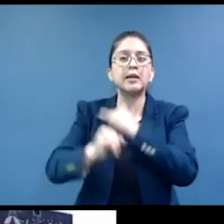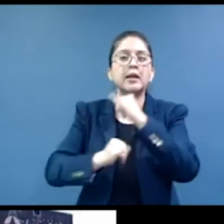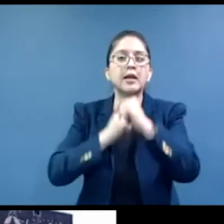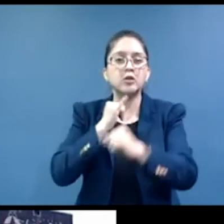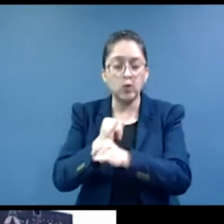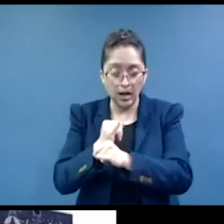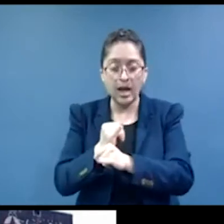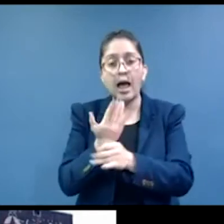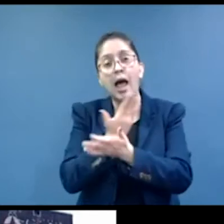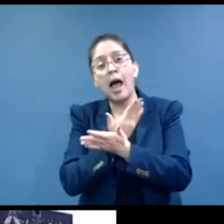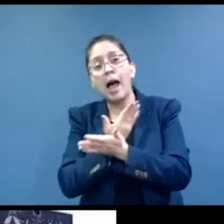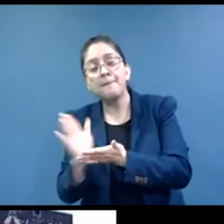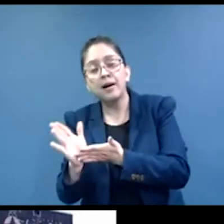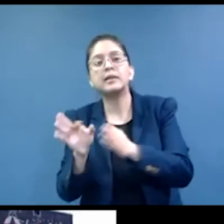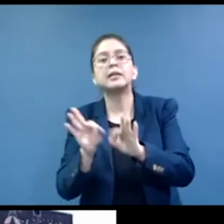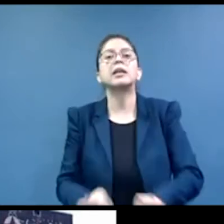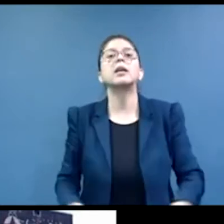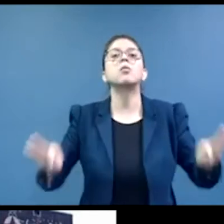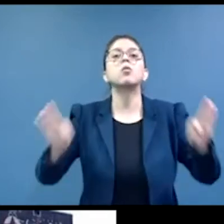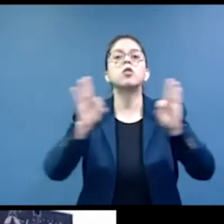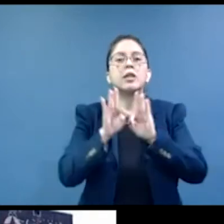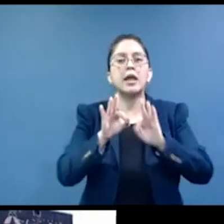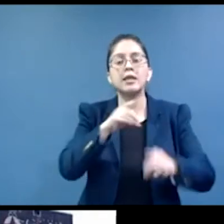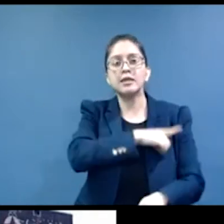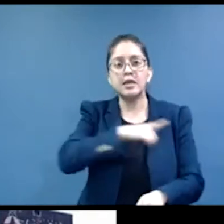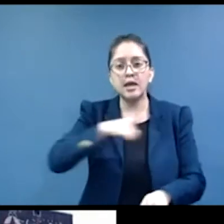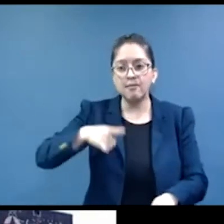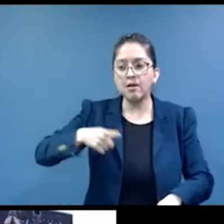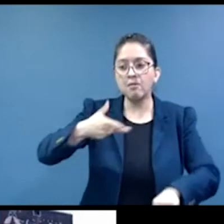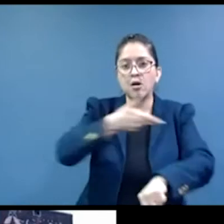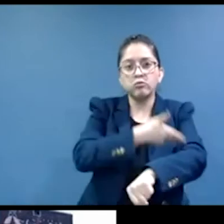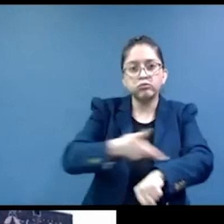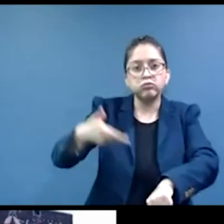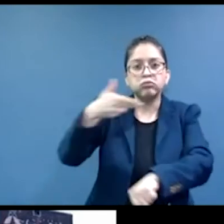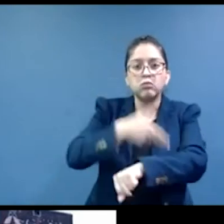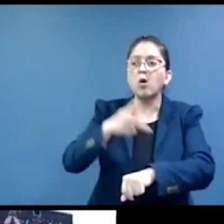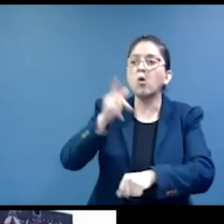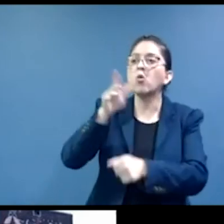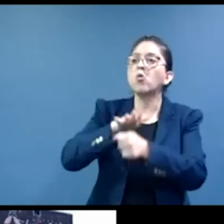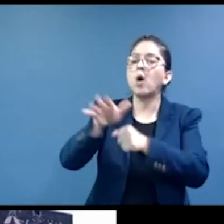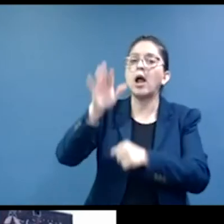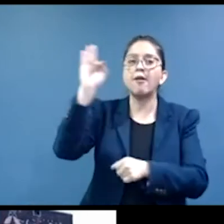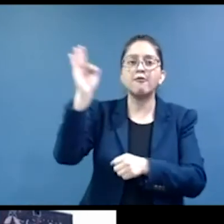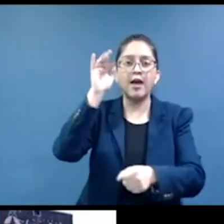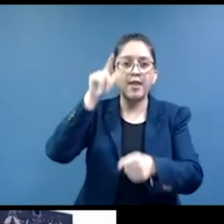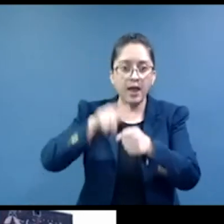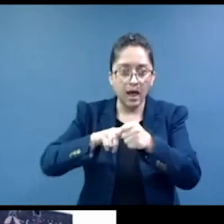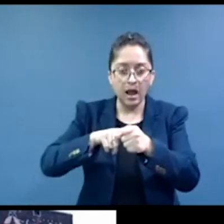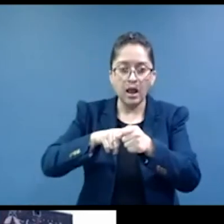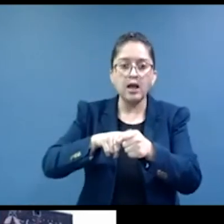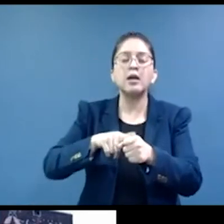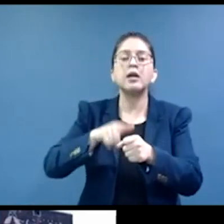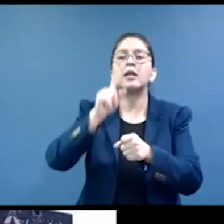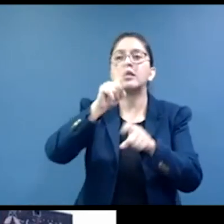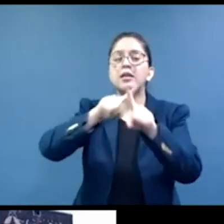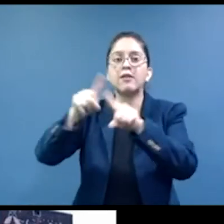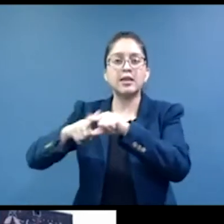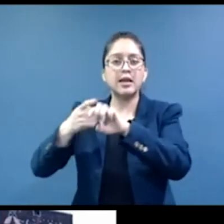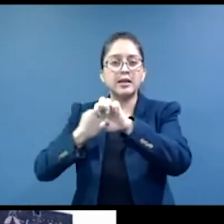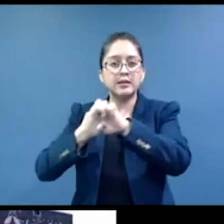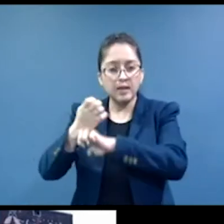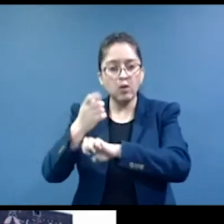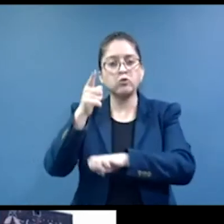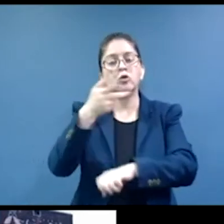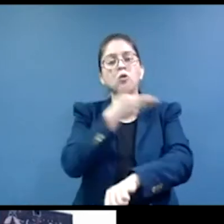fundamental también que se respete esta distribución de competencias entre federación e entidades federativas, es decir, la regulación de los